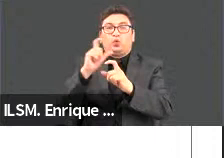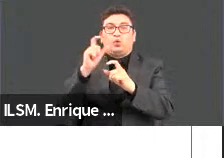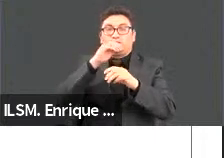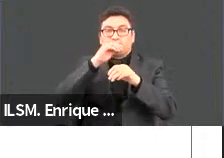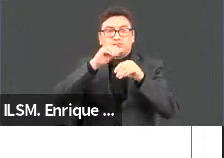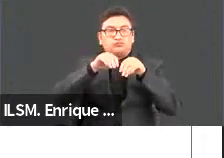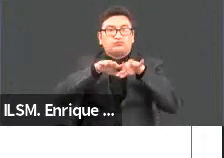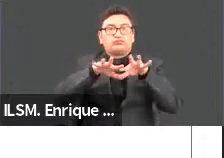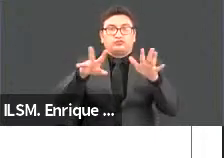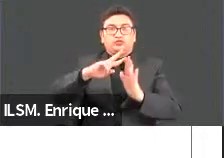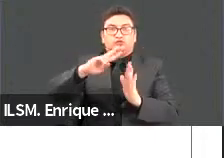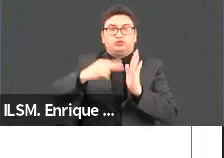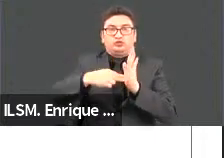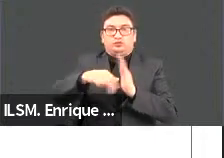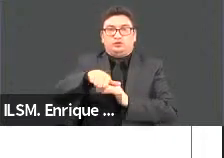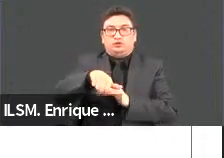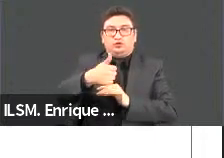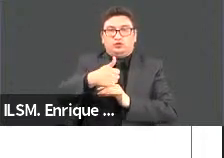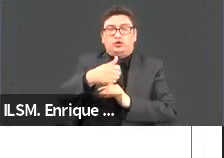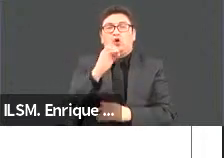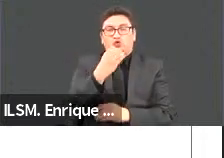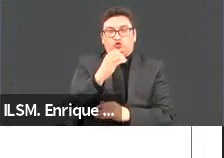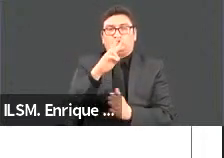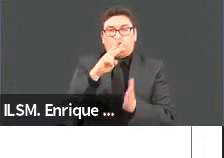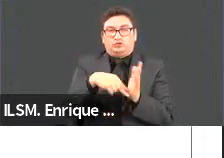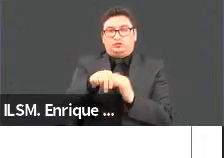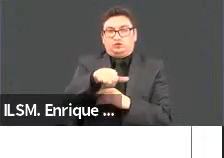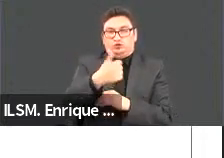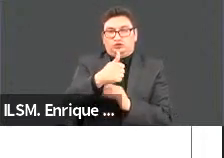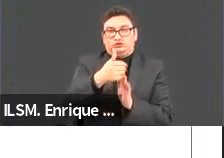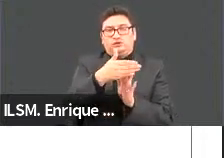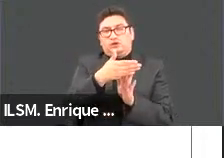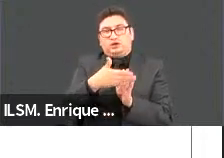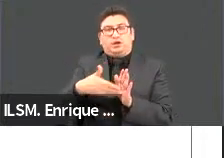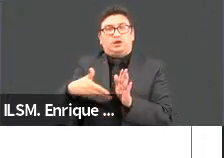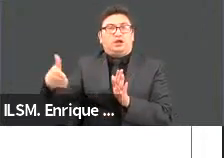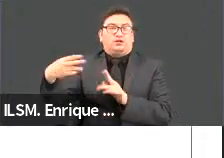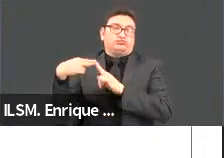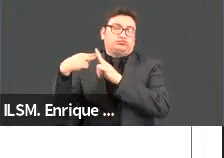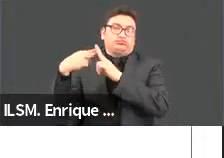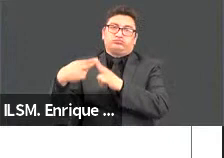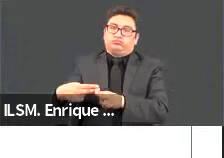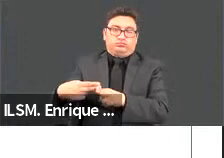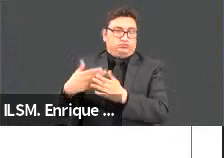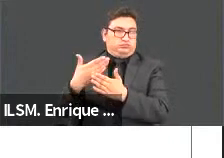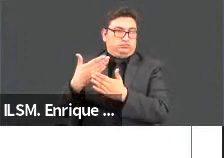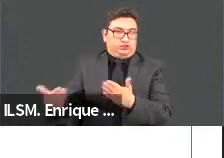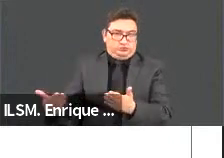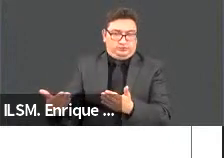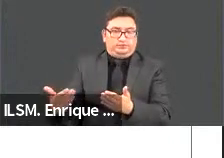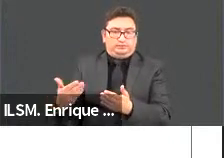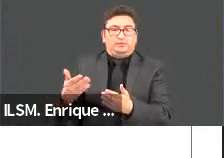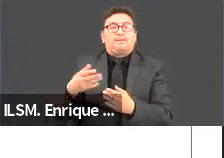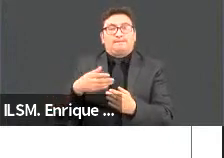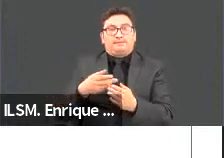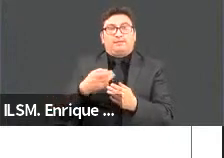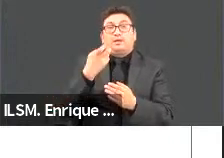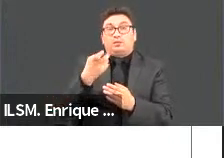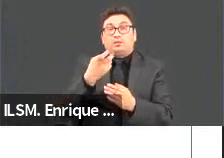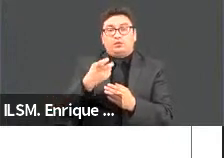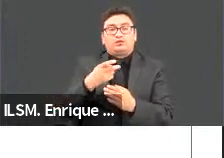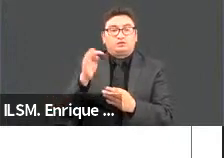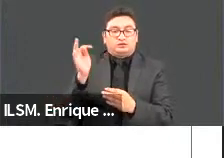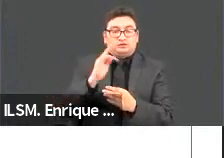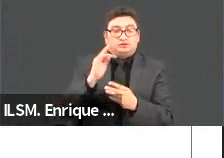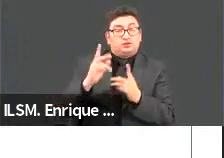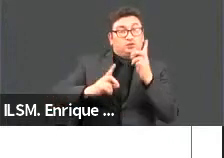de 2011, de octubre de 2011 a la fecha, ¿sí? Es decir, en este caso podría generar un poquito